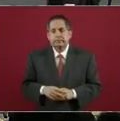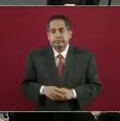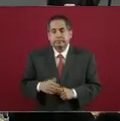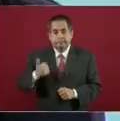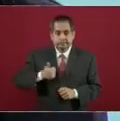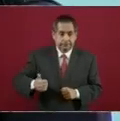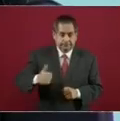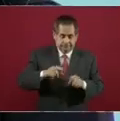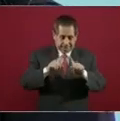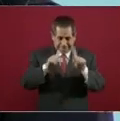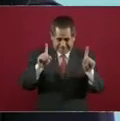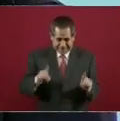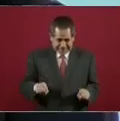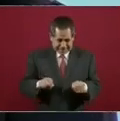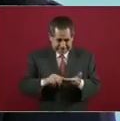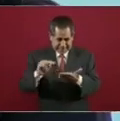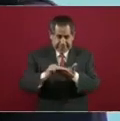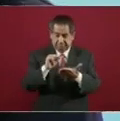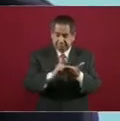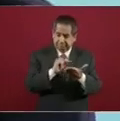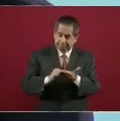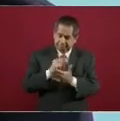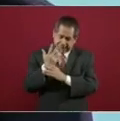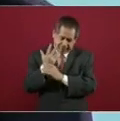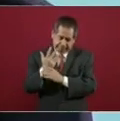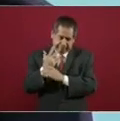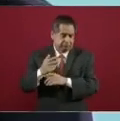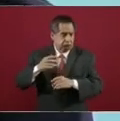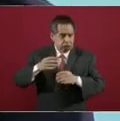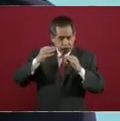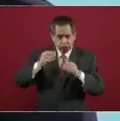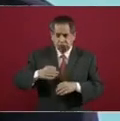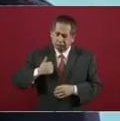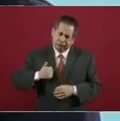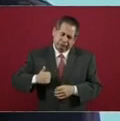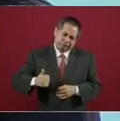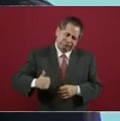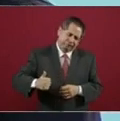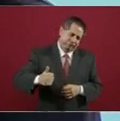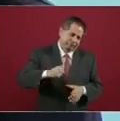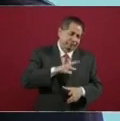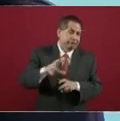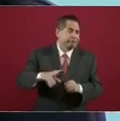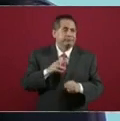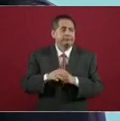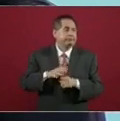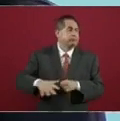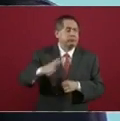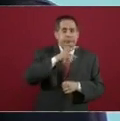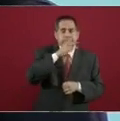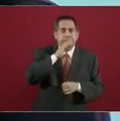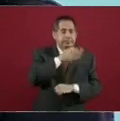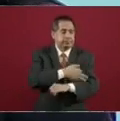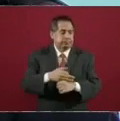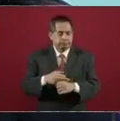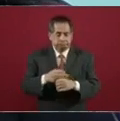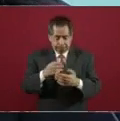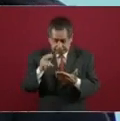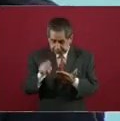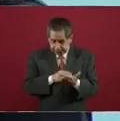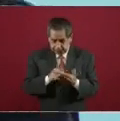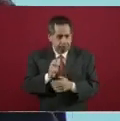cédulas insisto eh con la firma eh autógrafa de los padres de familia que nos va a permitir